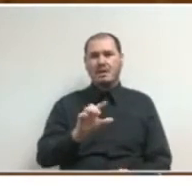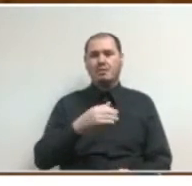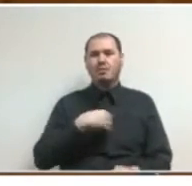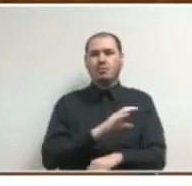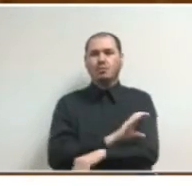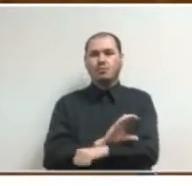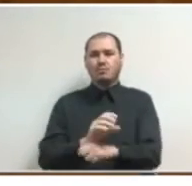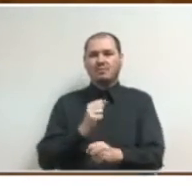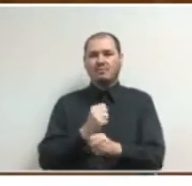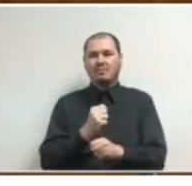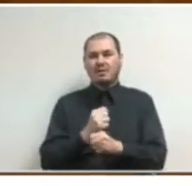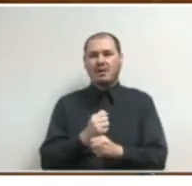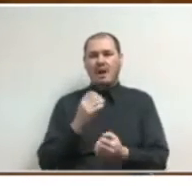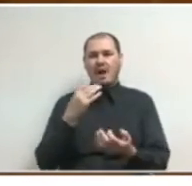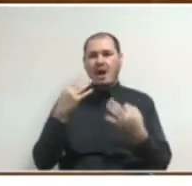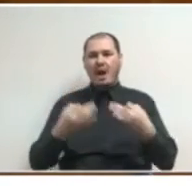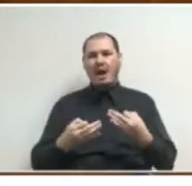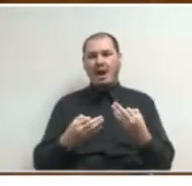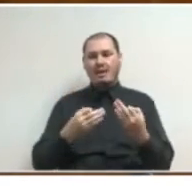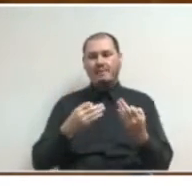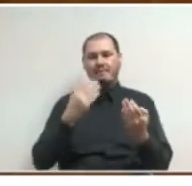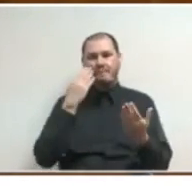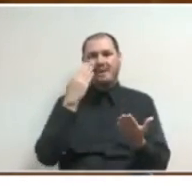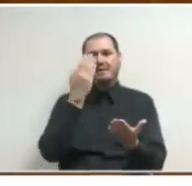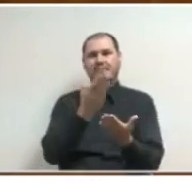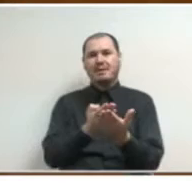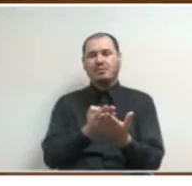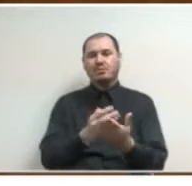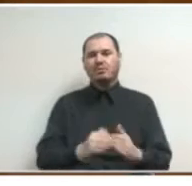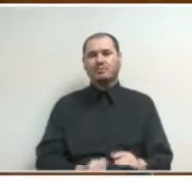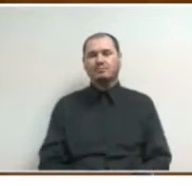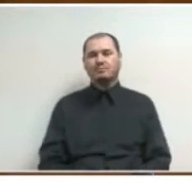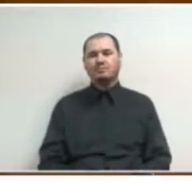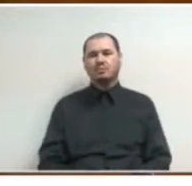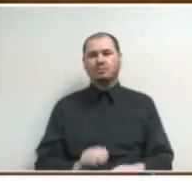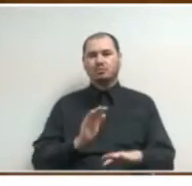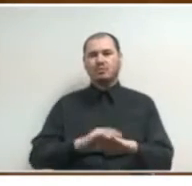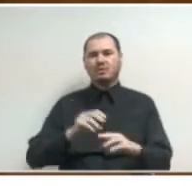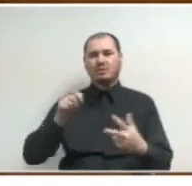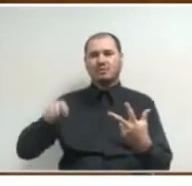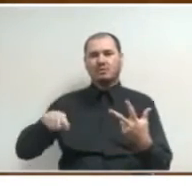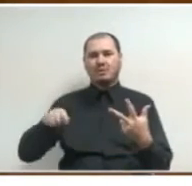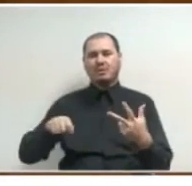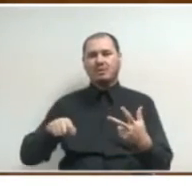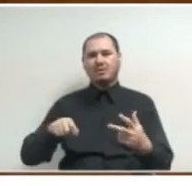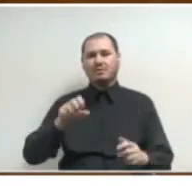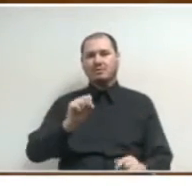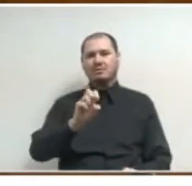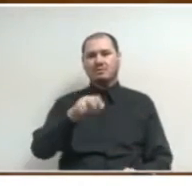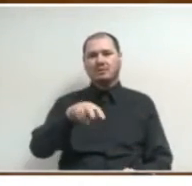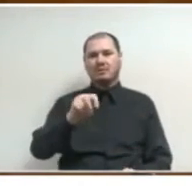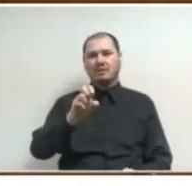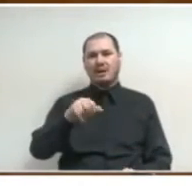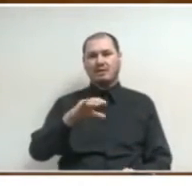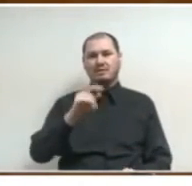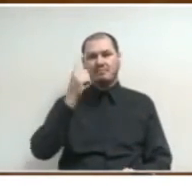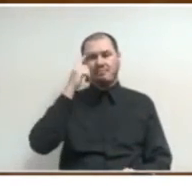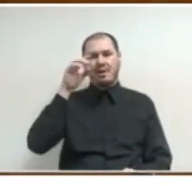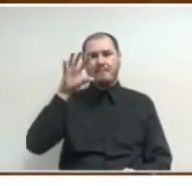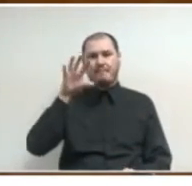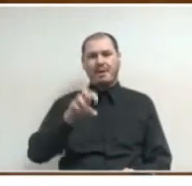ciudadanía. Planteamientos concretos. Esta madre, ya de Enviapó, a Apuitepe, ya Huereco, tribunal de sentencia. Una